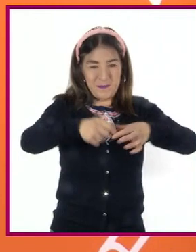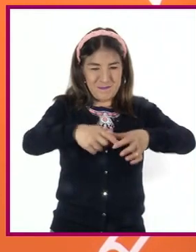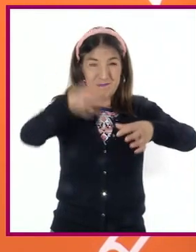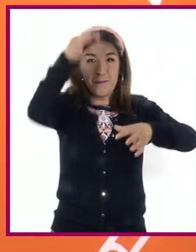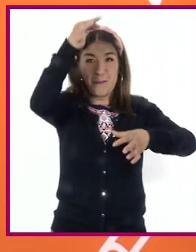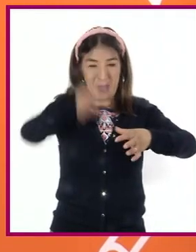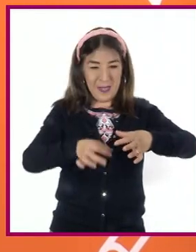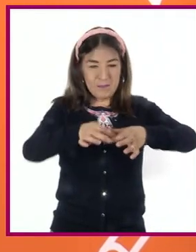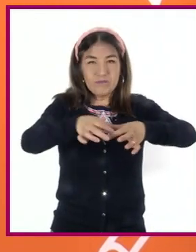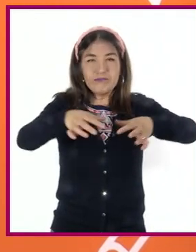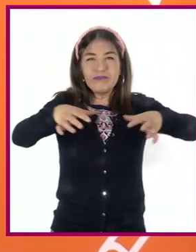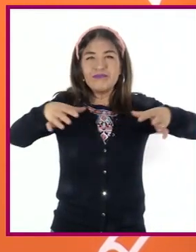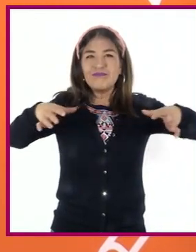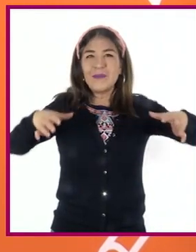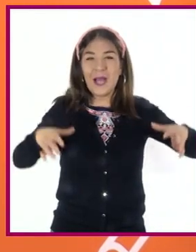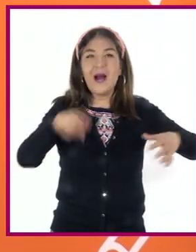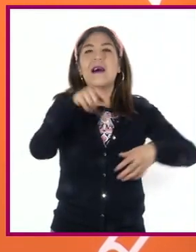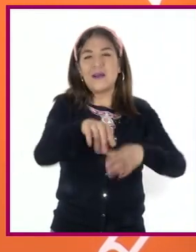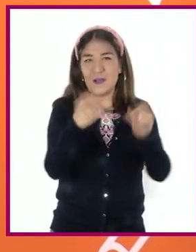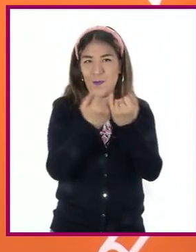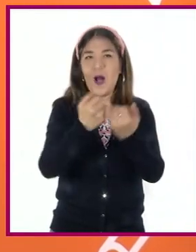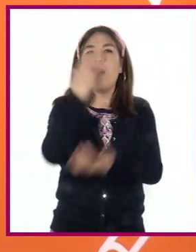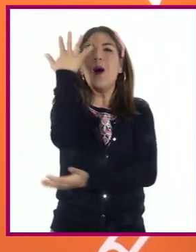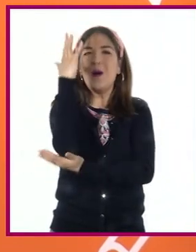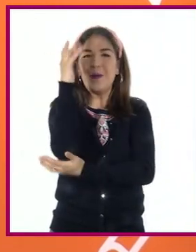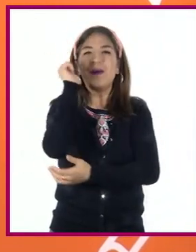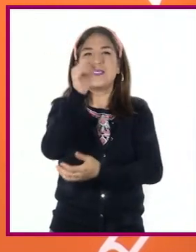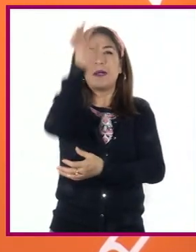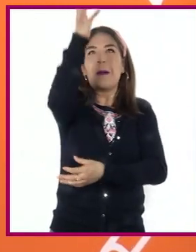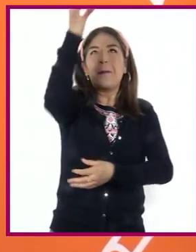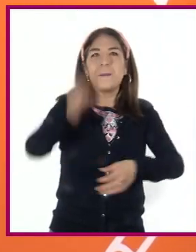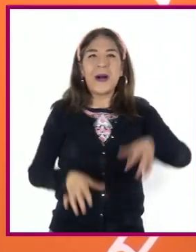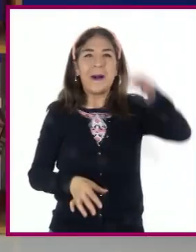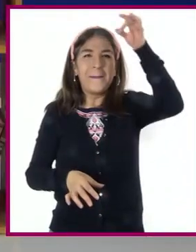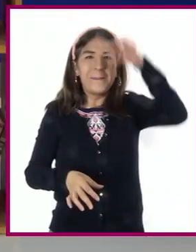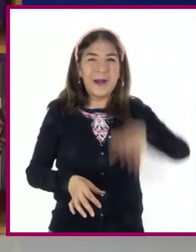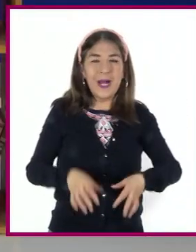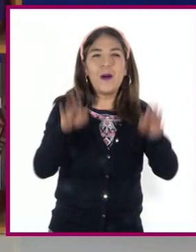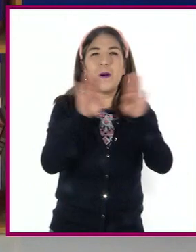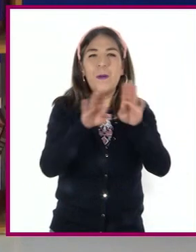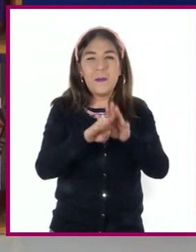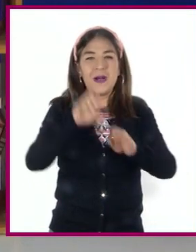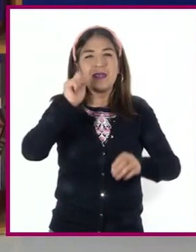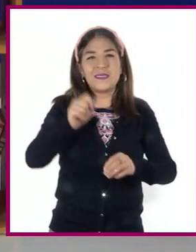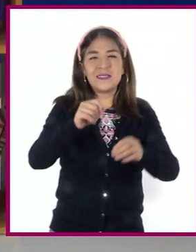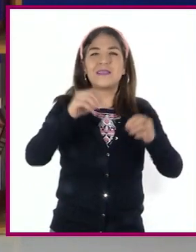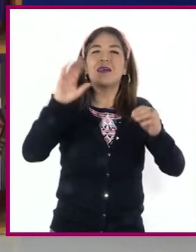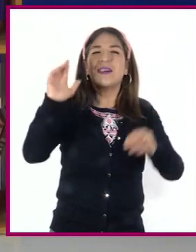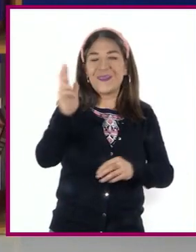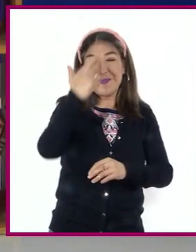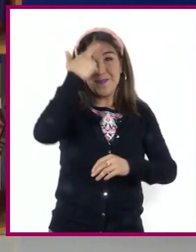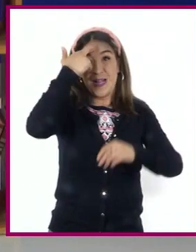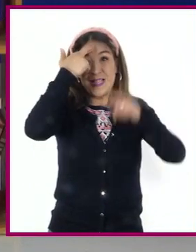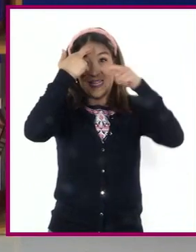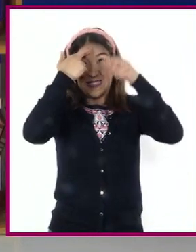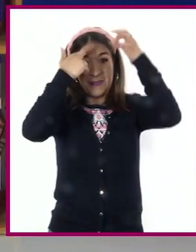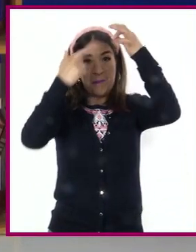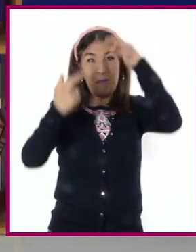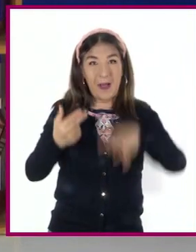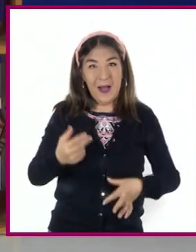las hojas caían en el agua de tu alma. ¿Por dónde comenzamos? Es muy bello el poema, pero